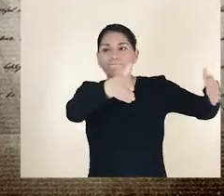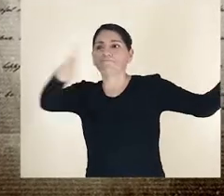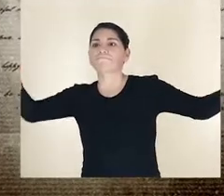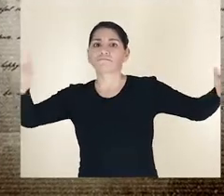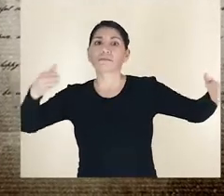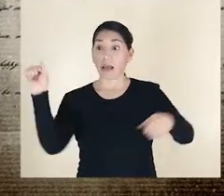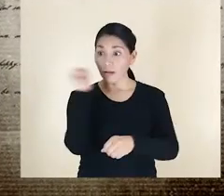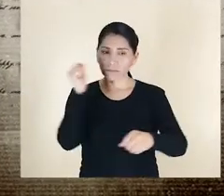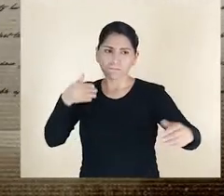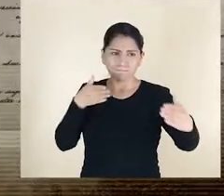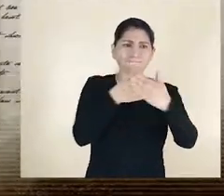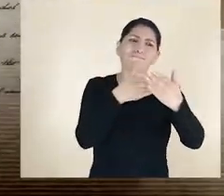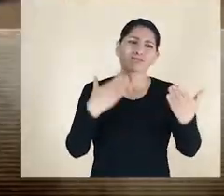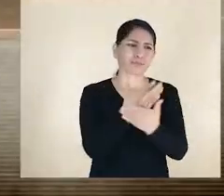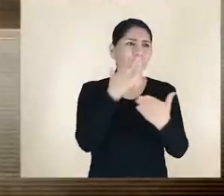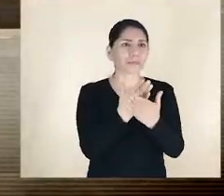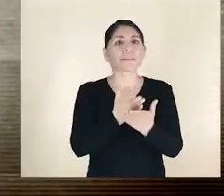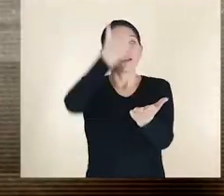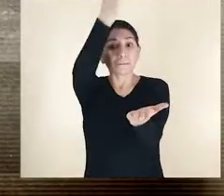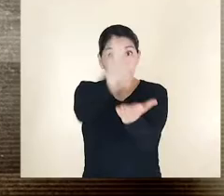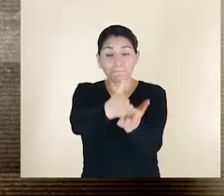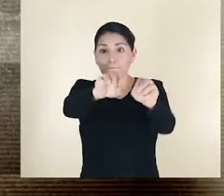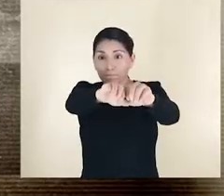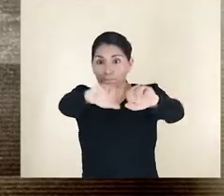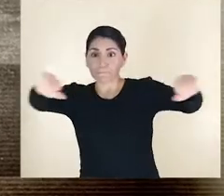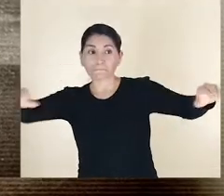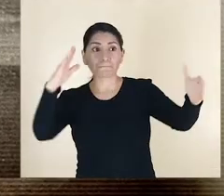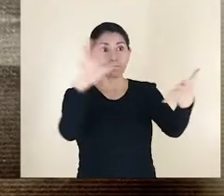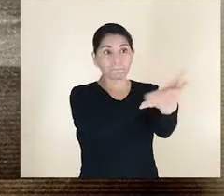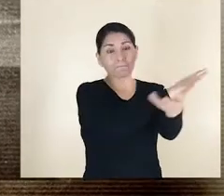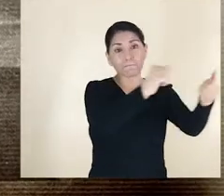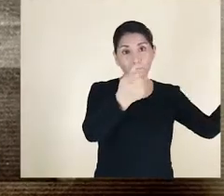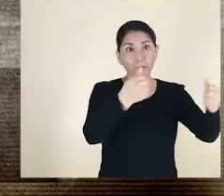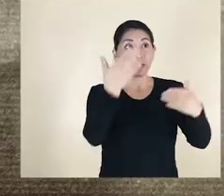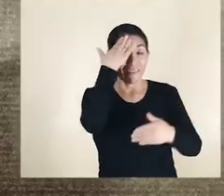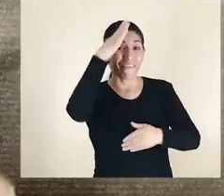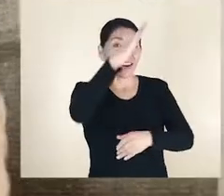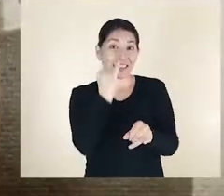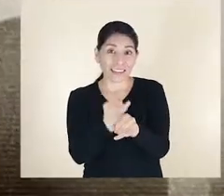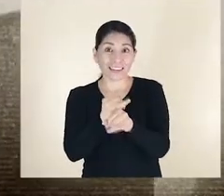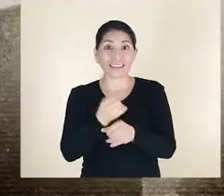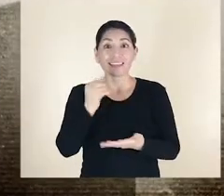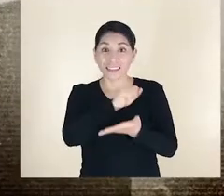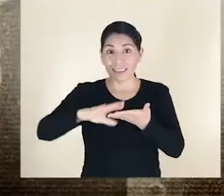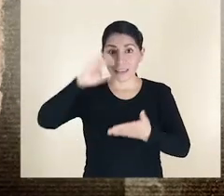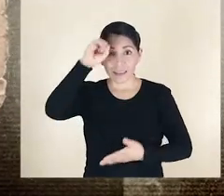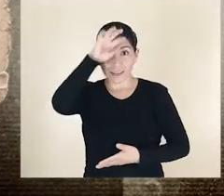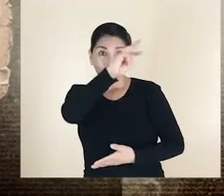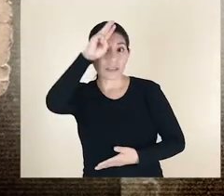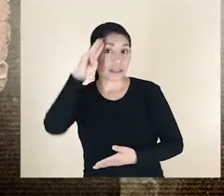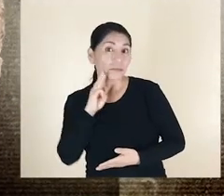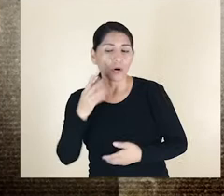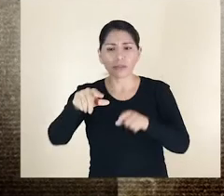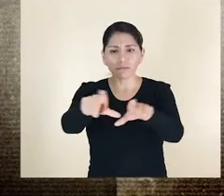antes, generó un problema de estacionamiento en la misma. Y por tal motivo se demolió media manzana a sus espaldas frente a la iglesia de